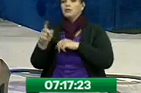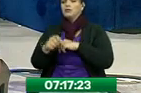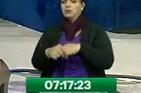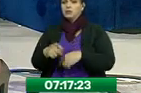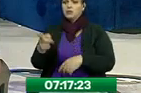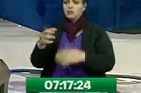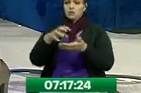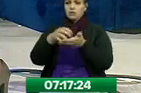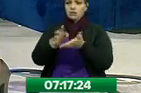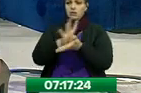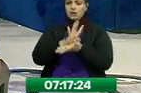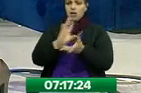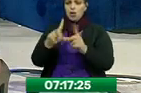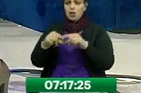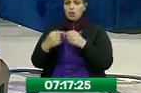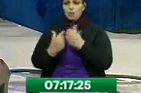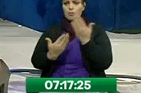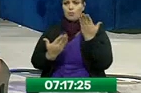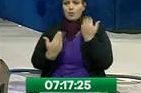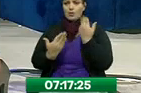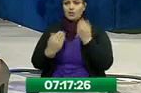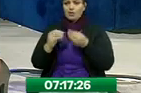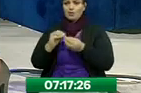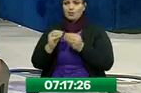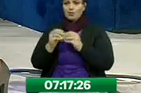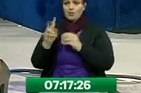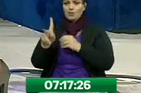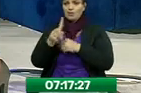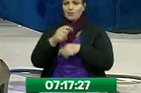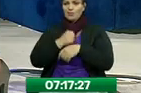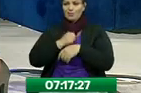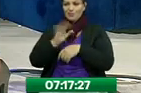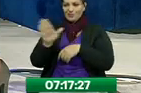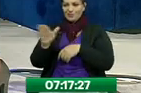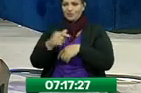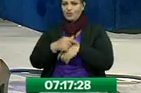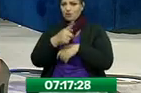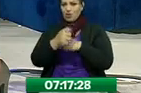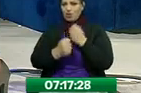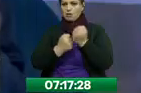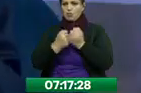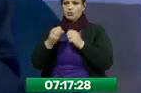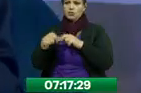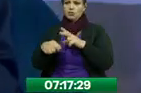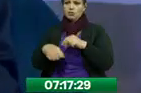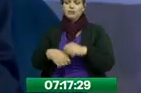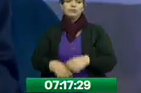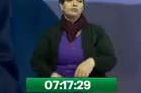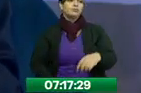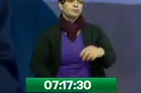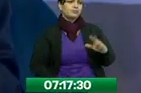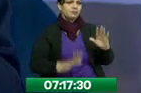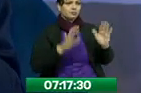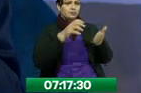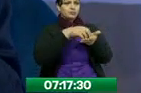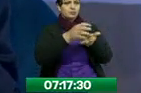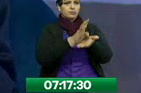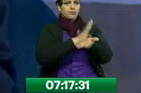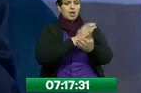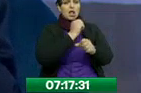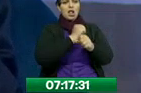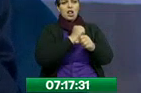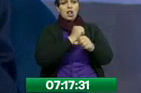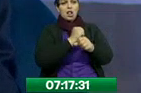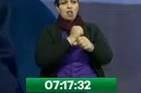qué envían a la Asamblea Nacional. ¿Se ha perdido mucho tiempo? Yo creo que se ha perdido mucho tiempo, y en lo que yo he sido muy claro